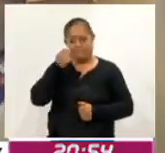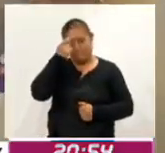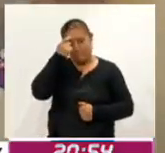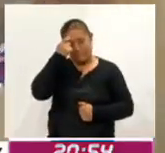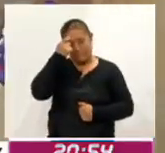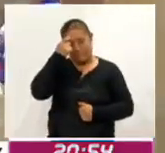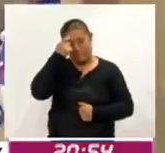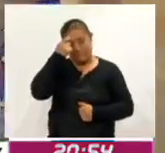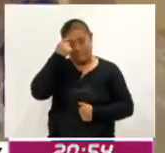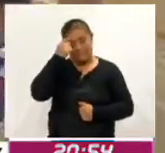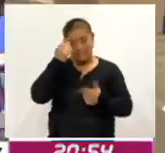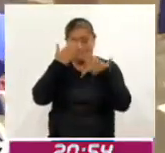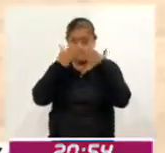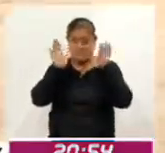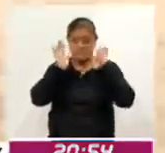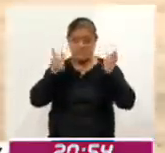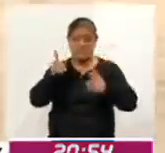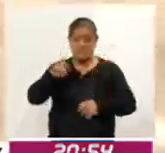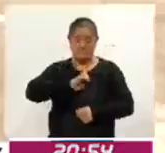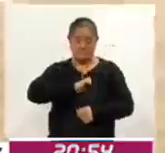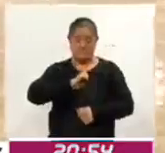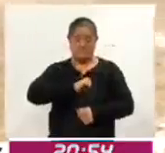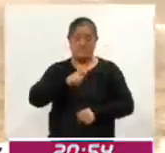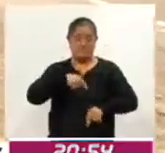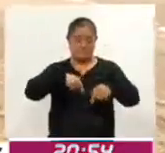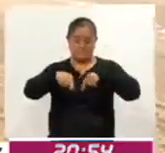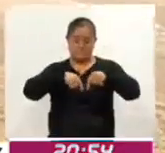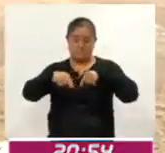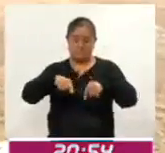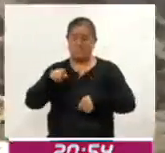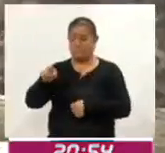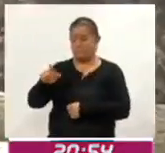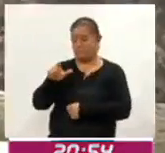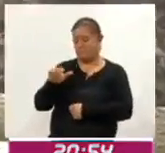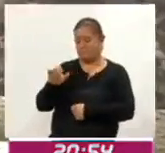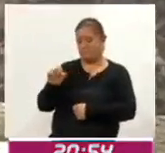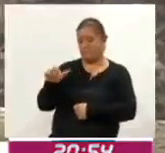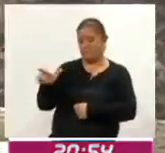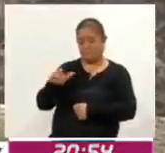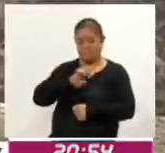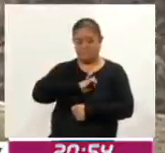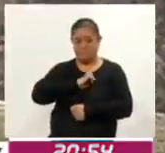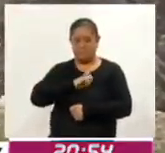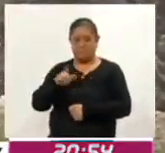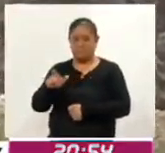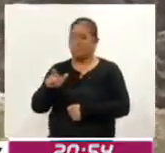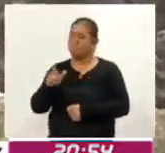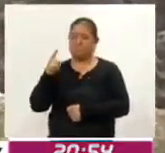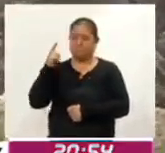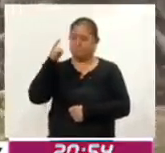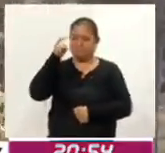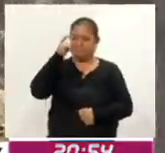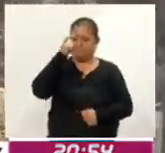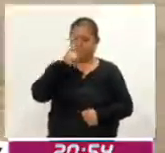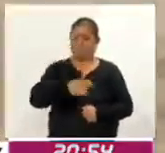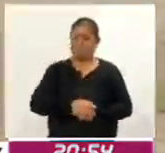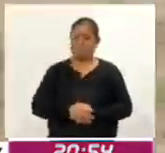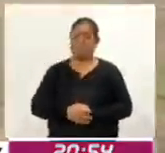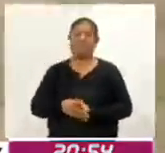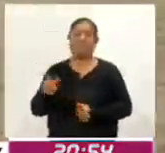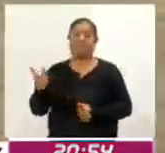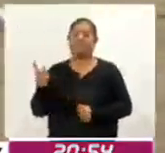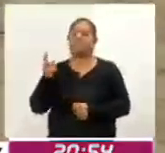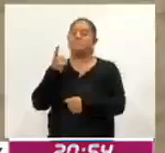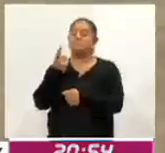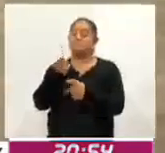Abrirse campo como entrenadora de fútbol para Luis Hernández no ha sido fácil. Comenzó a entrenar equipos femeniles, pero al incorporarse al sector varonil tuvo que